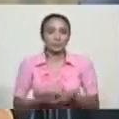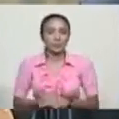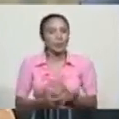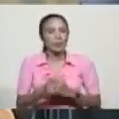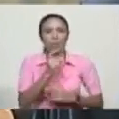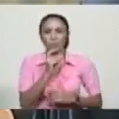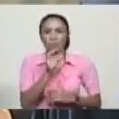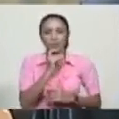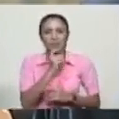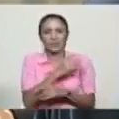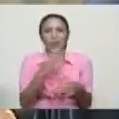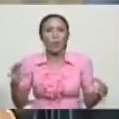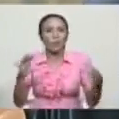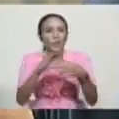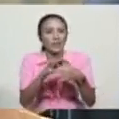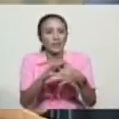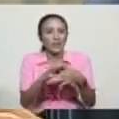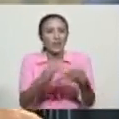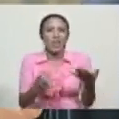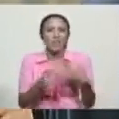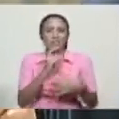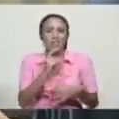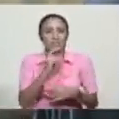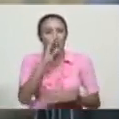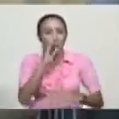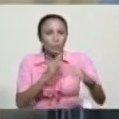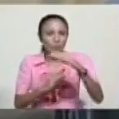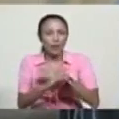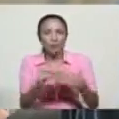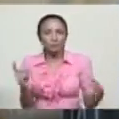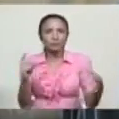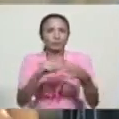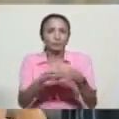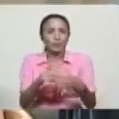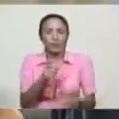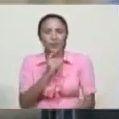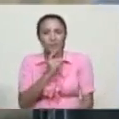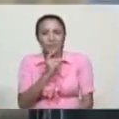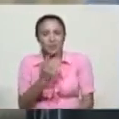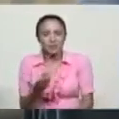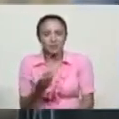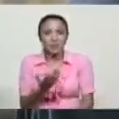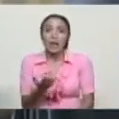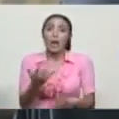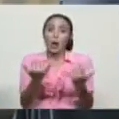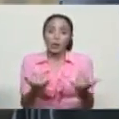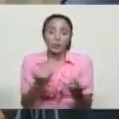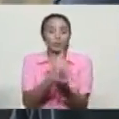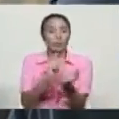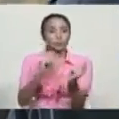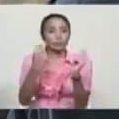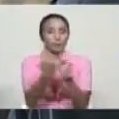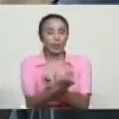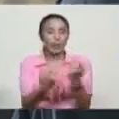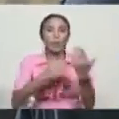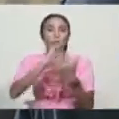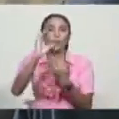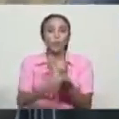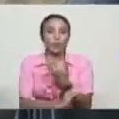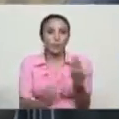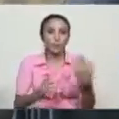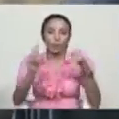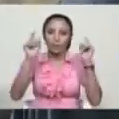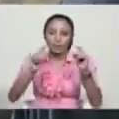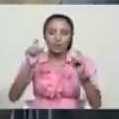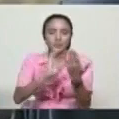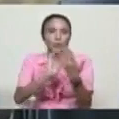difícil, pero una vez por todas tenemos que comenzar a cambiar el contenido del currículo de la